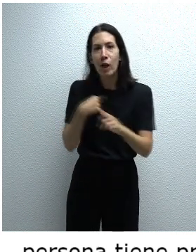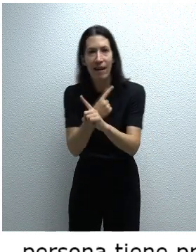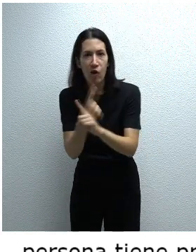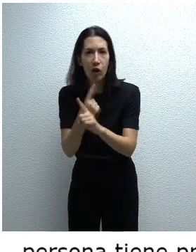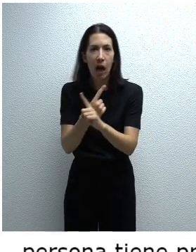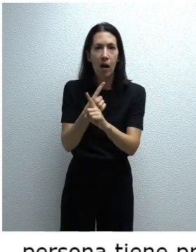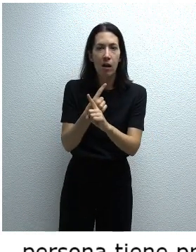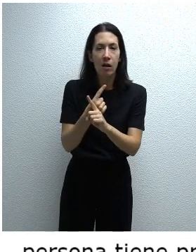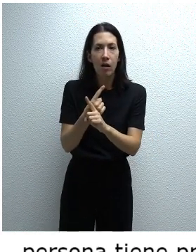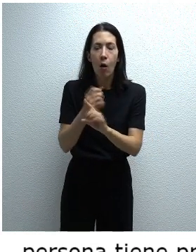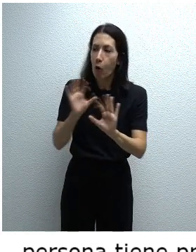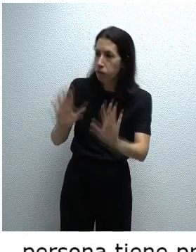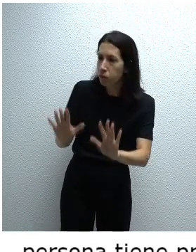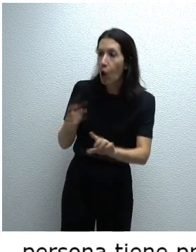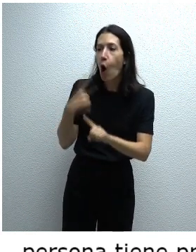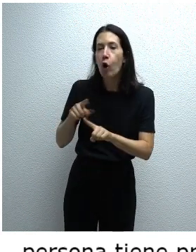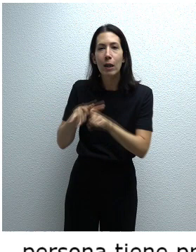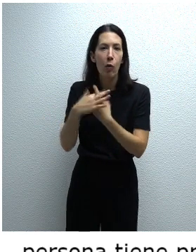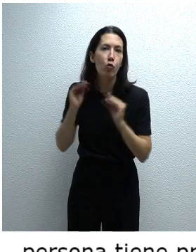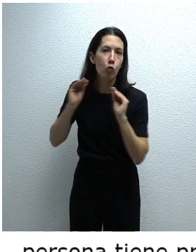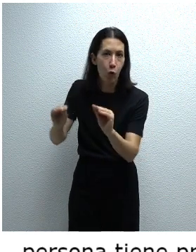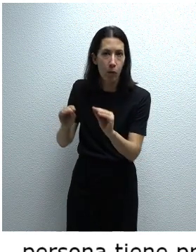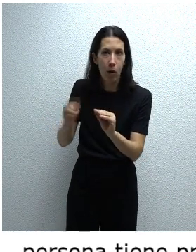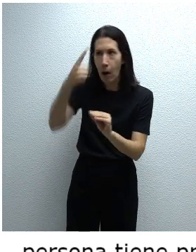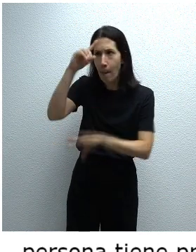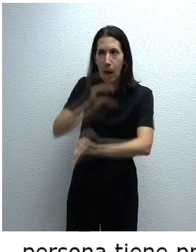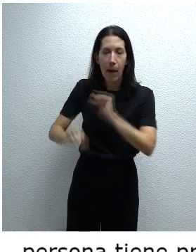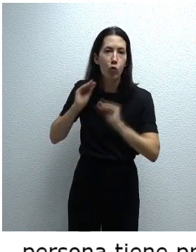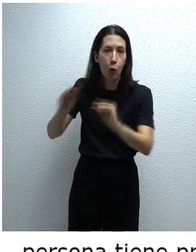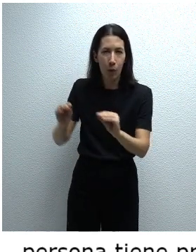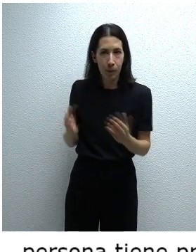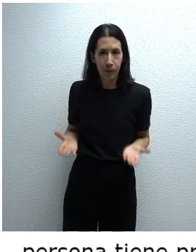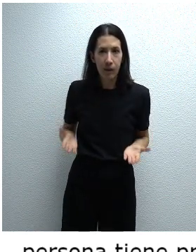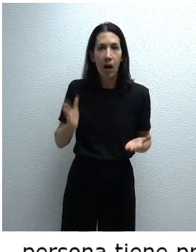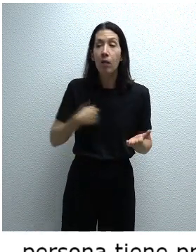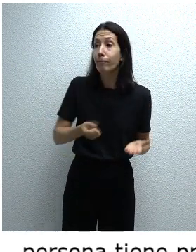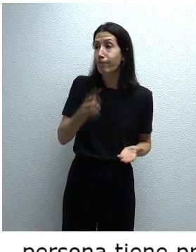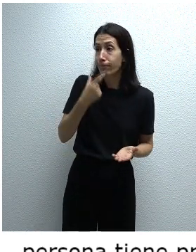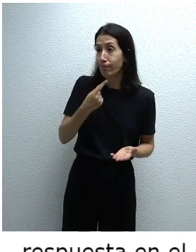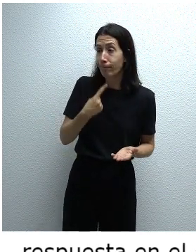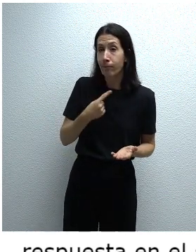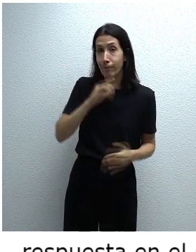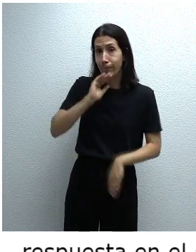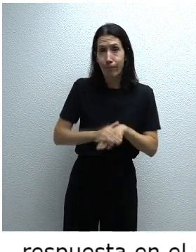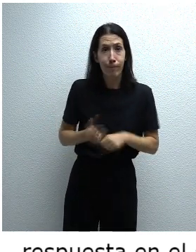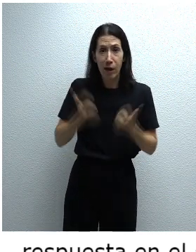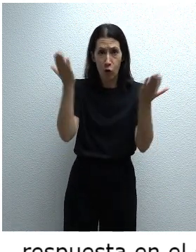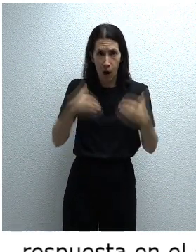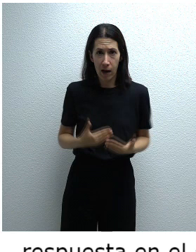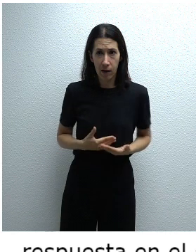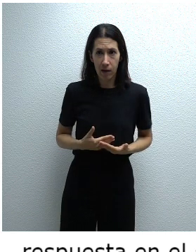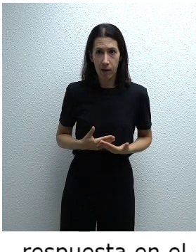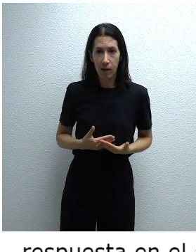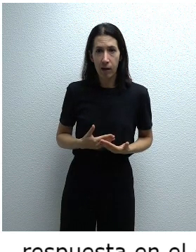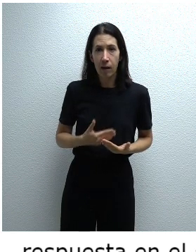nervioso o nerviosa, o estos son cosas tuyas, en fin, te tomas la pastilla. es mirar a